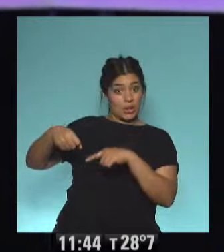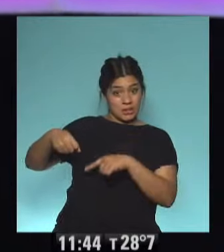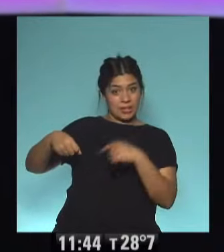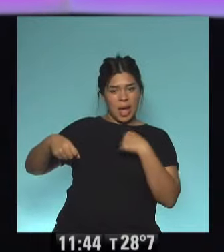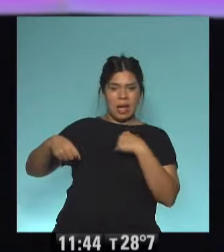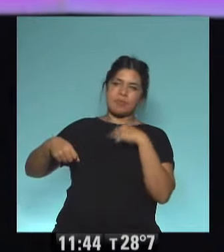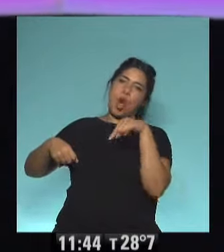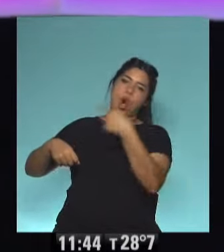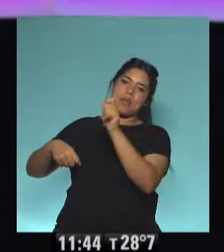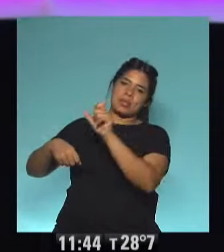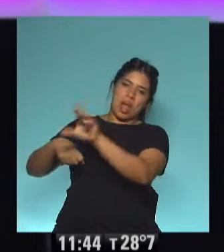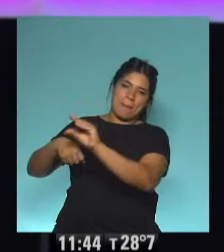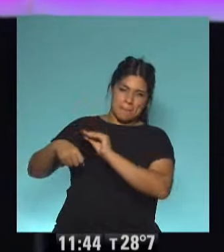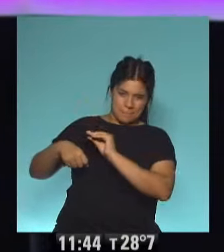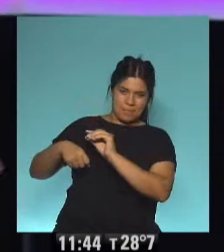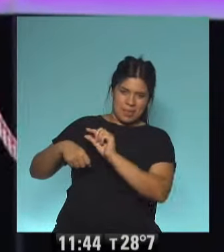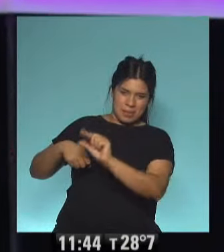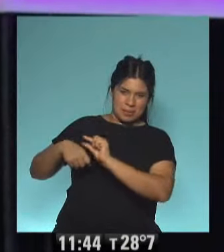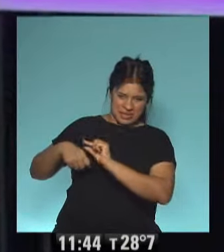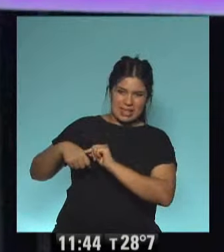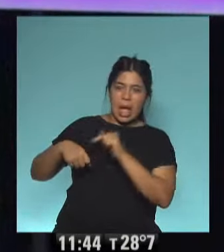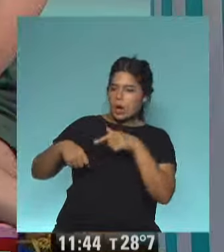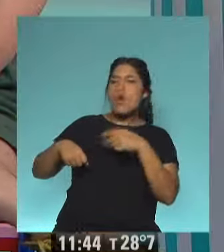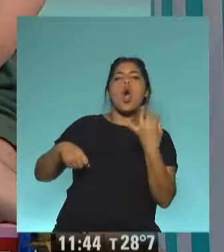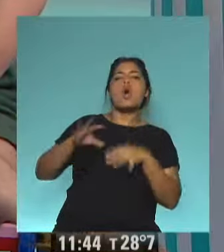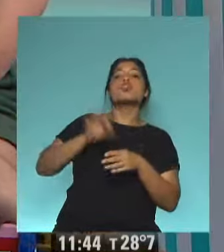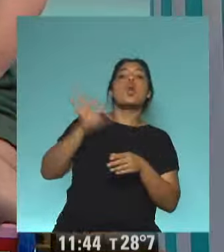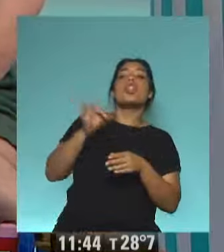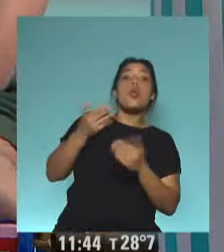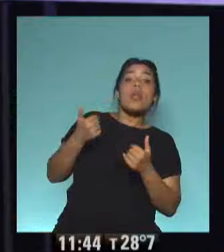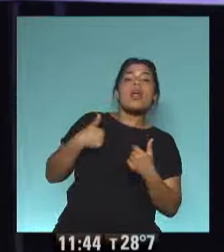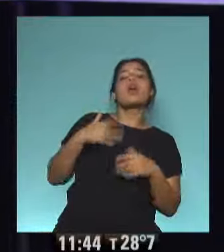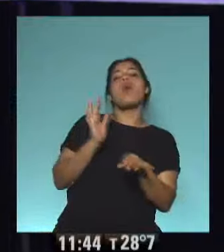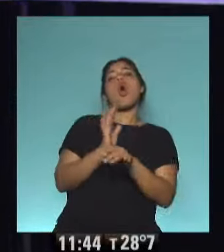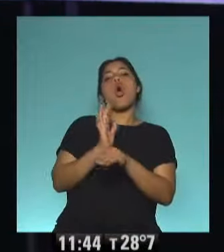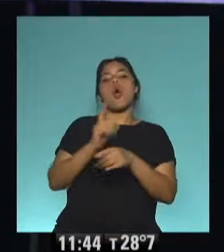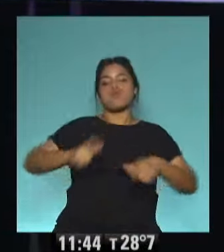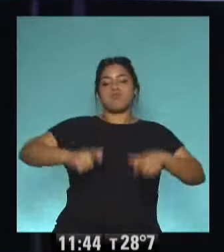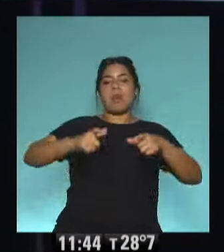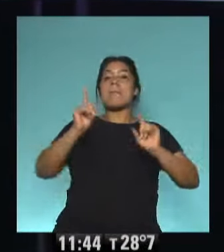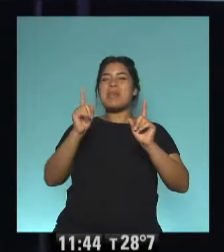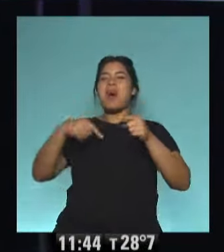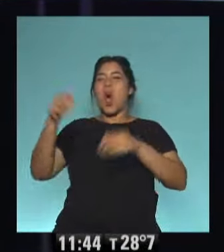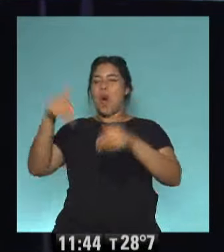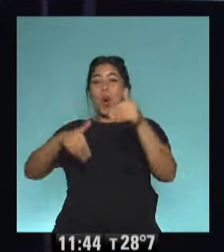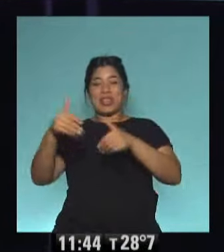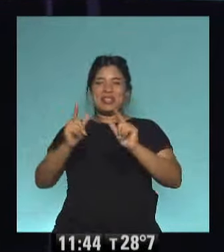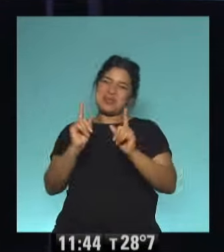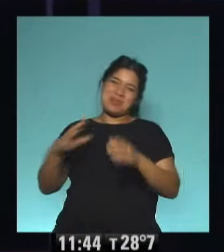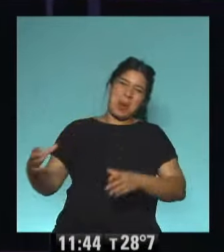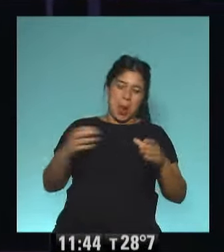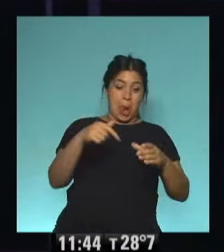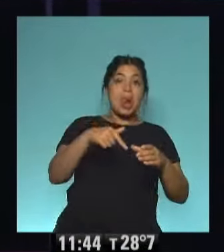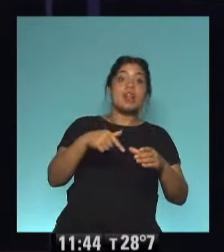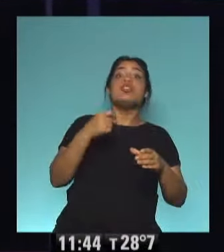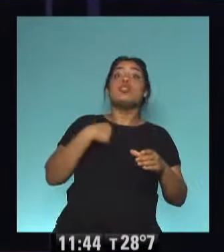¿podemos llamarlo sorteo? ¿Cómo podría llamarse? Una urna. Urna, perfecto. Con un montón de canciones que metí. ¡Ah,